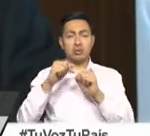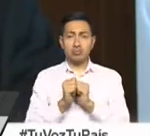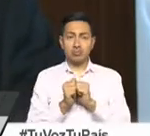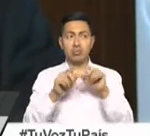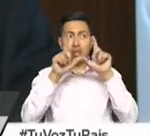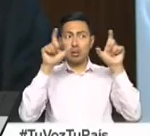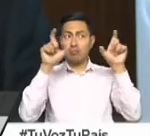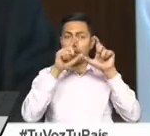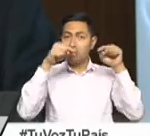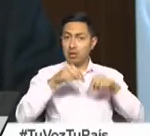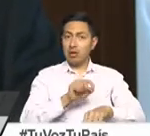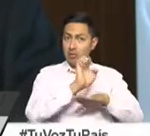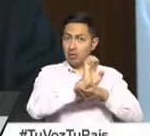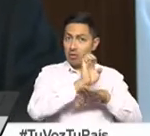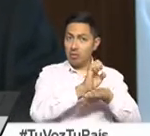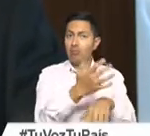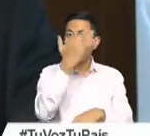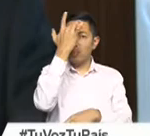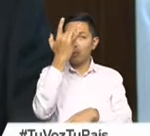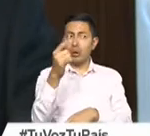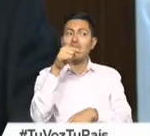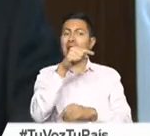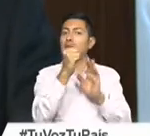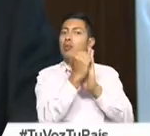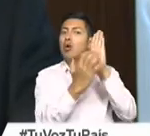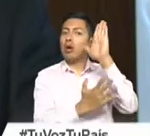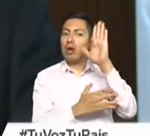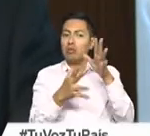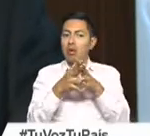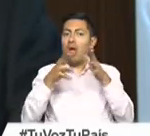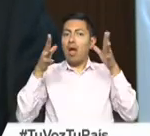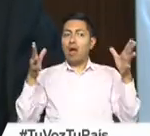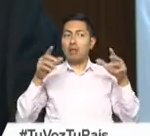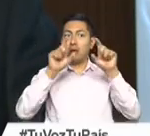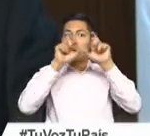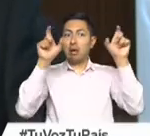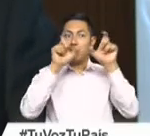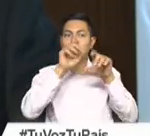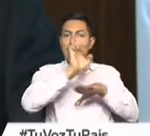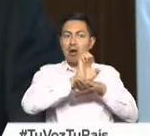nacionales porque el tamaño de estos proyectos permite que